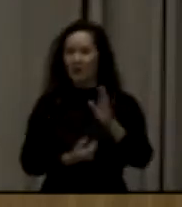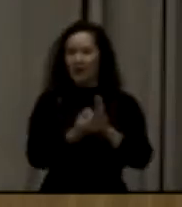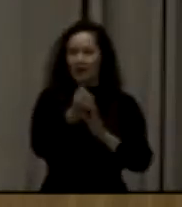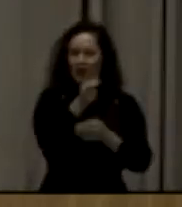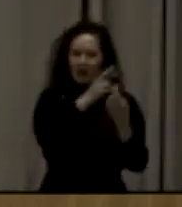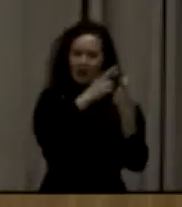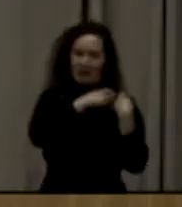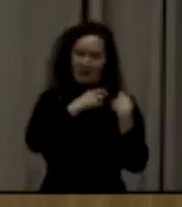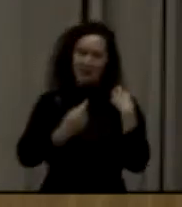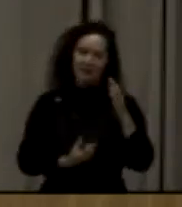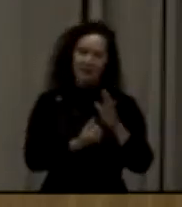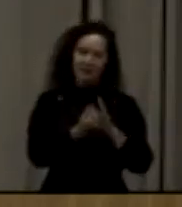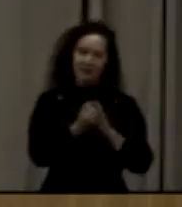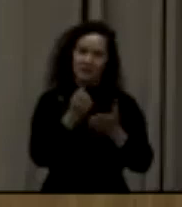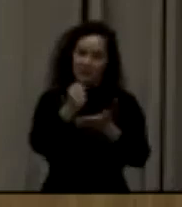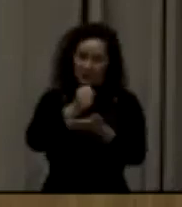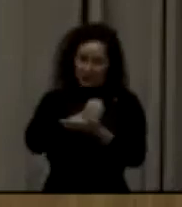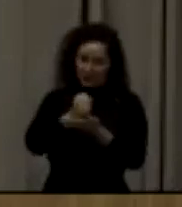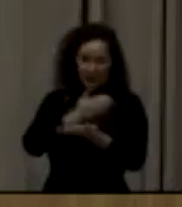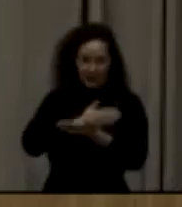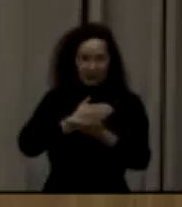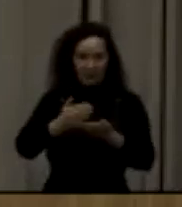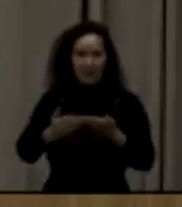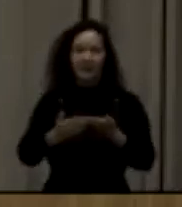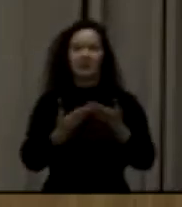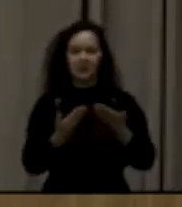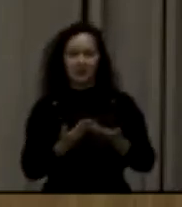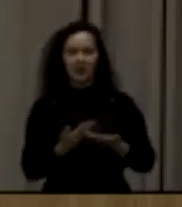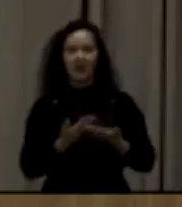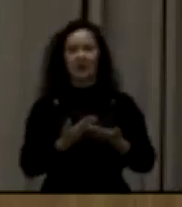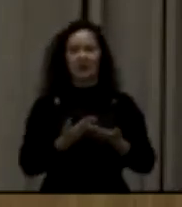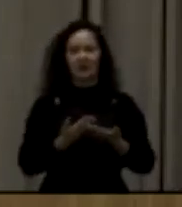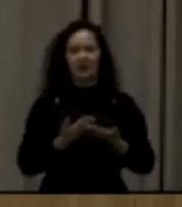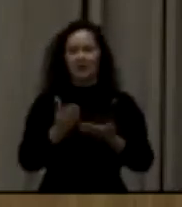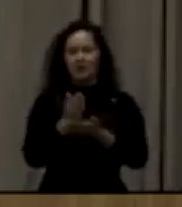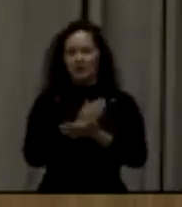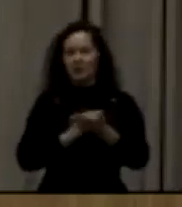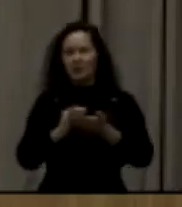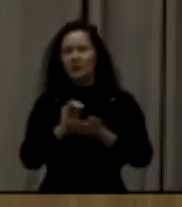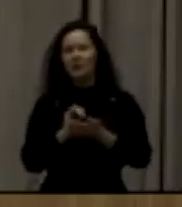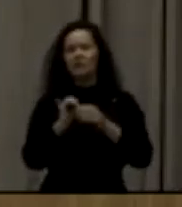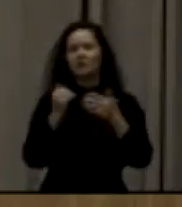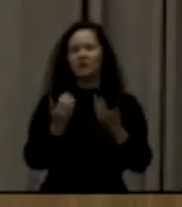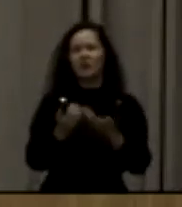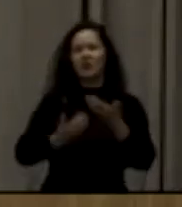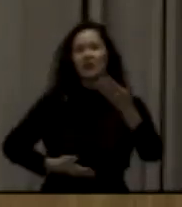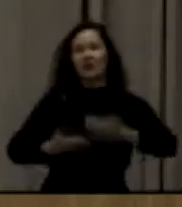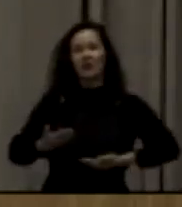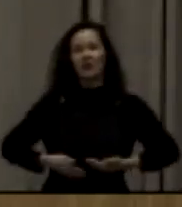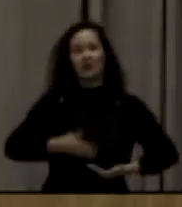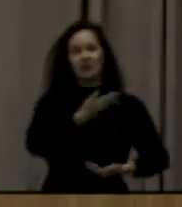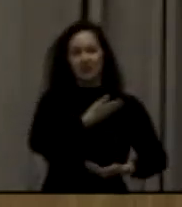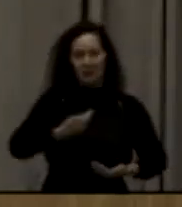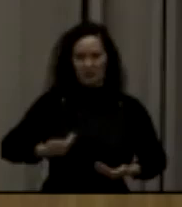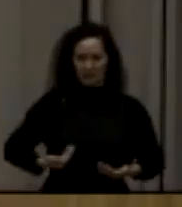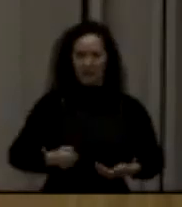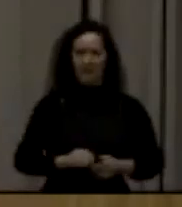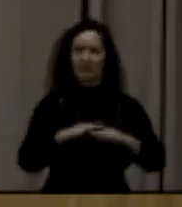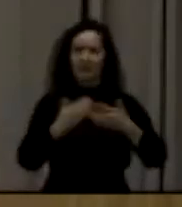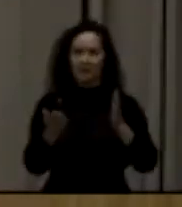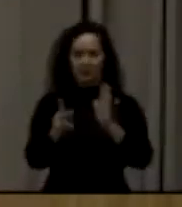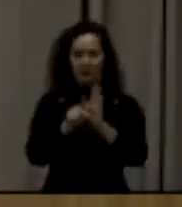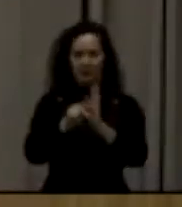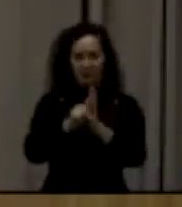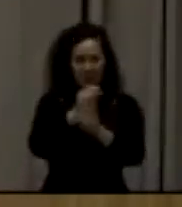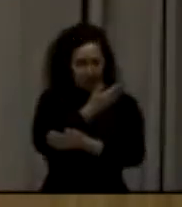con la contratación de pólizas de hospitalización cirugía y maternidad de funcionarios públicos Entonces el propio estado